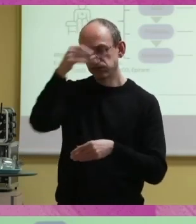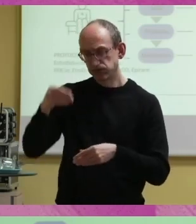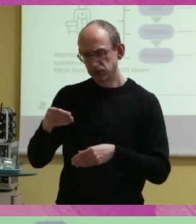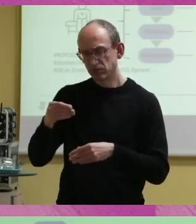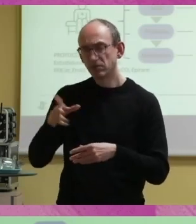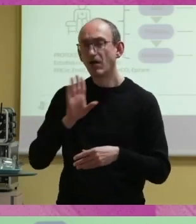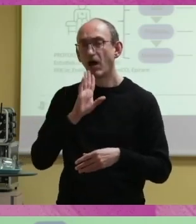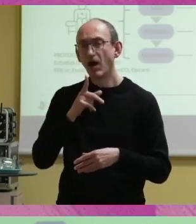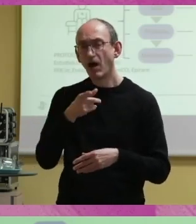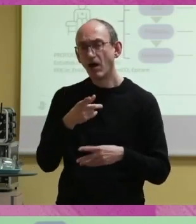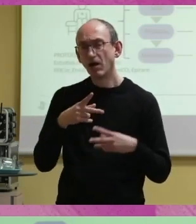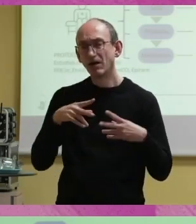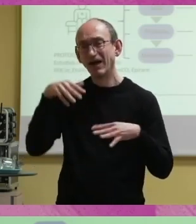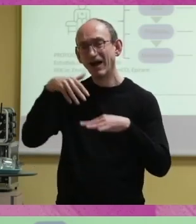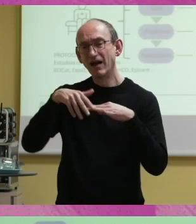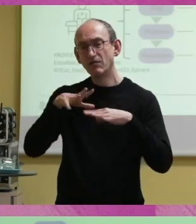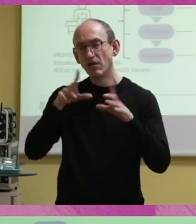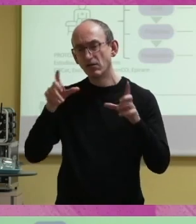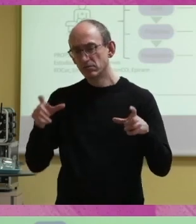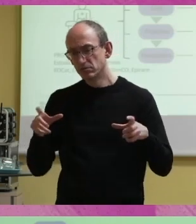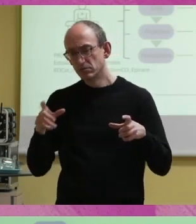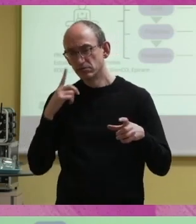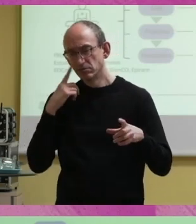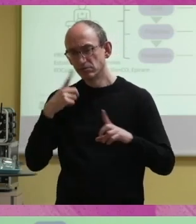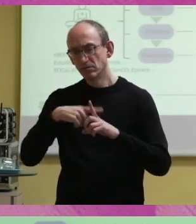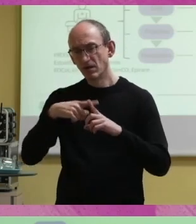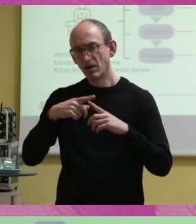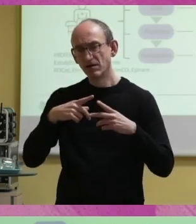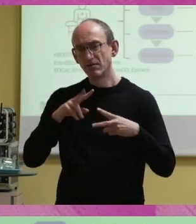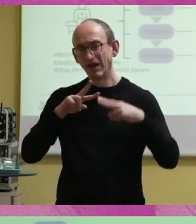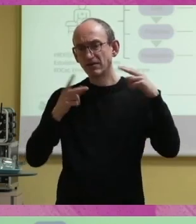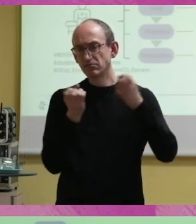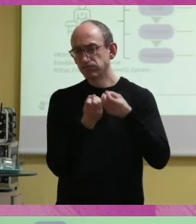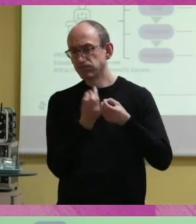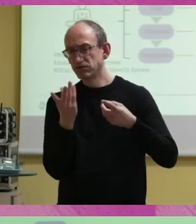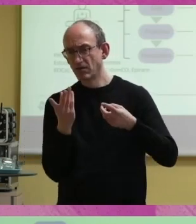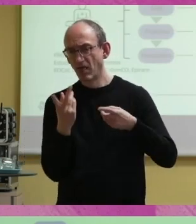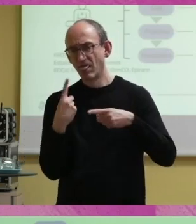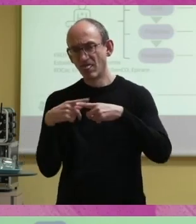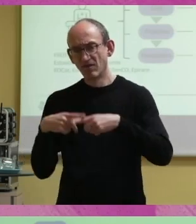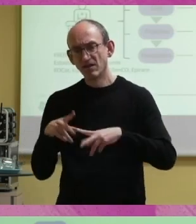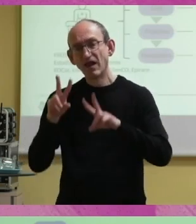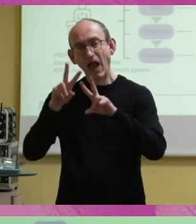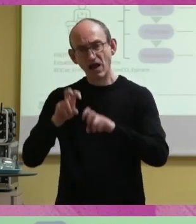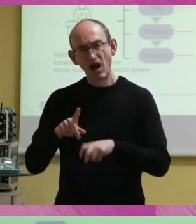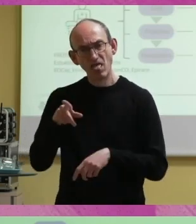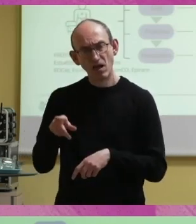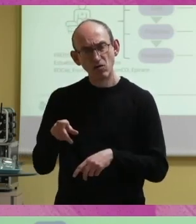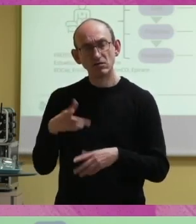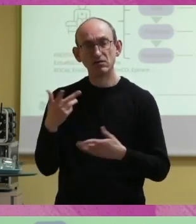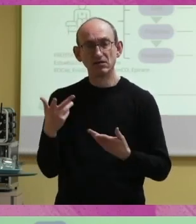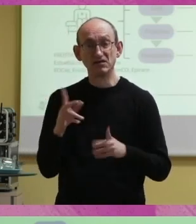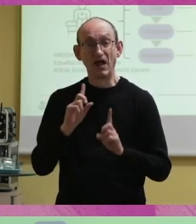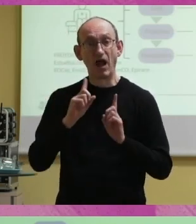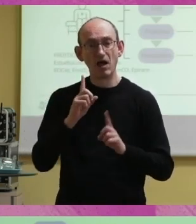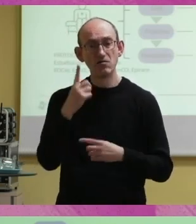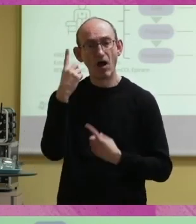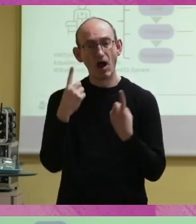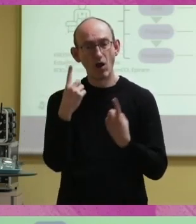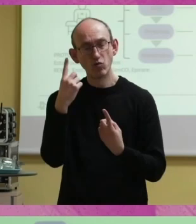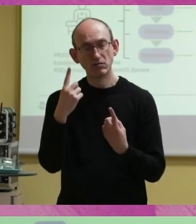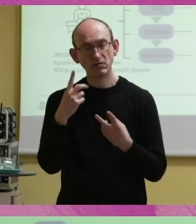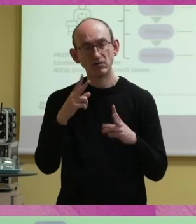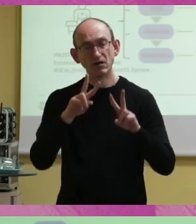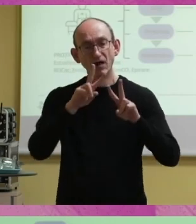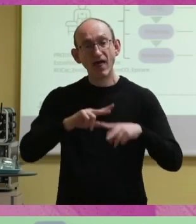analizan este cribado masivo de diferentes niveles de expresión génica. Entonces, la idea es que en algunos casos estamos cerrando